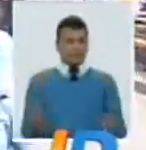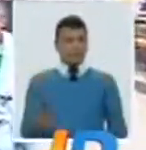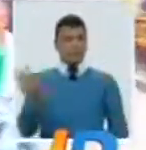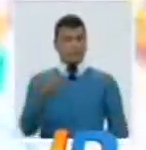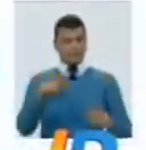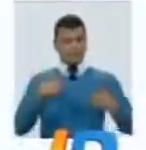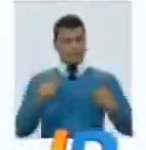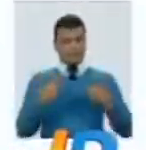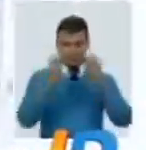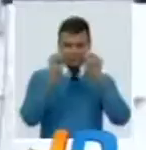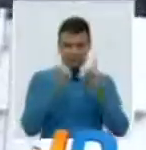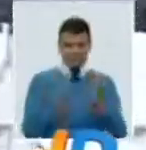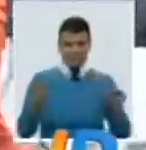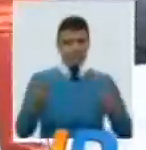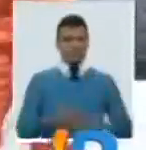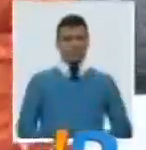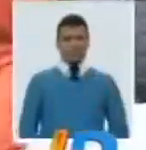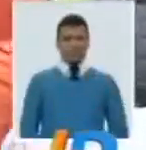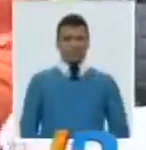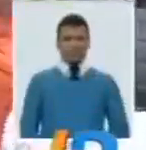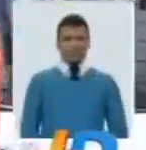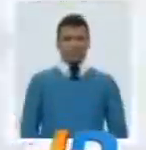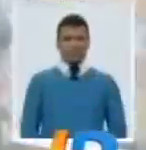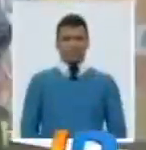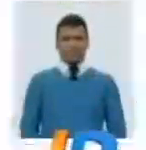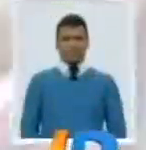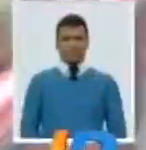divertir a toda la familia.